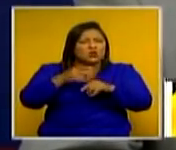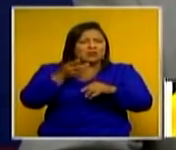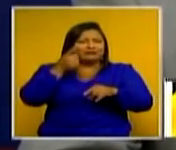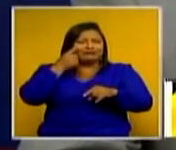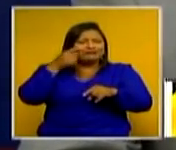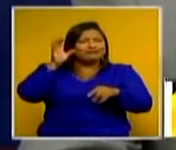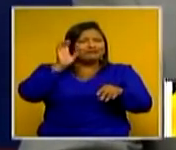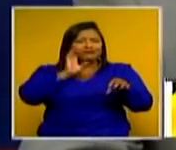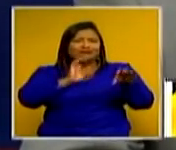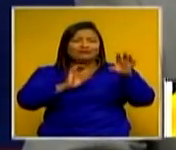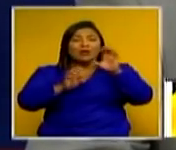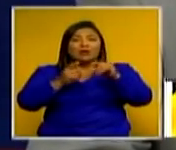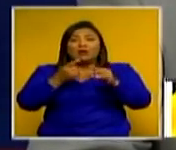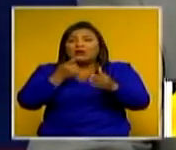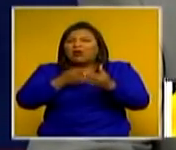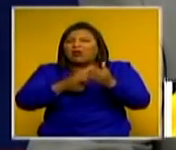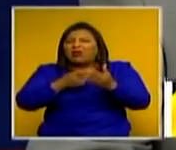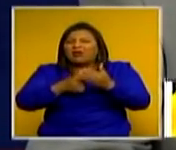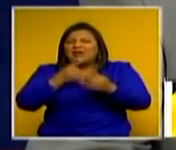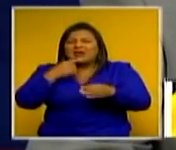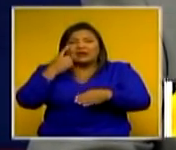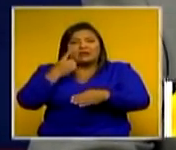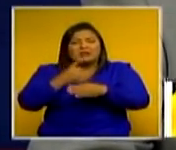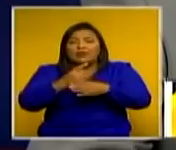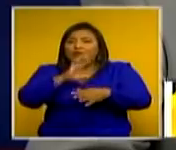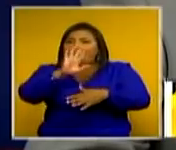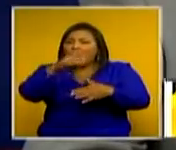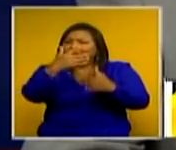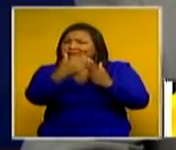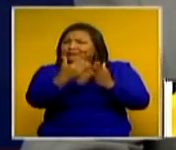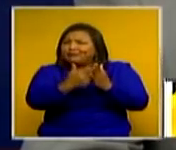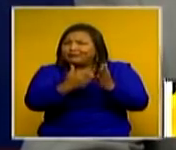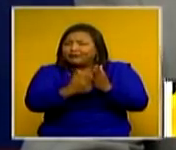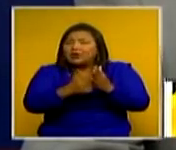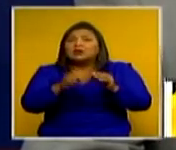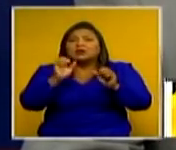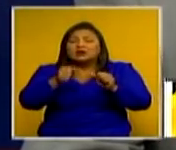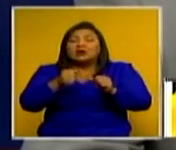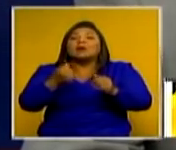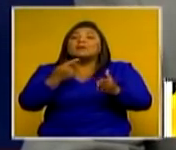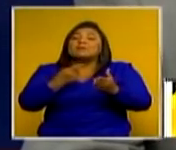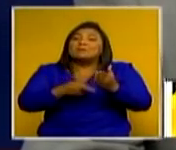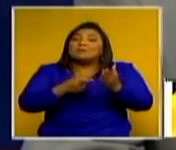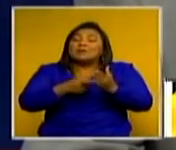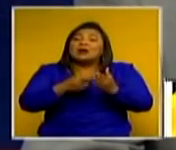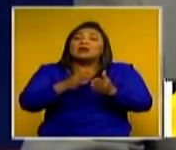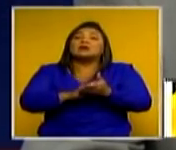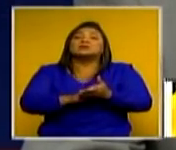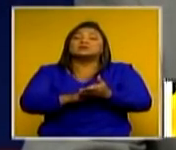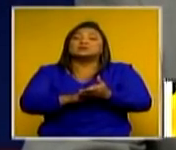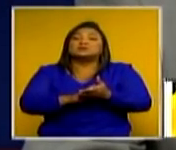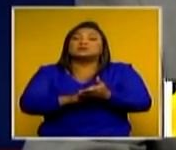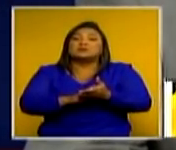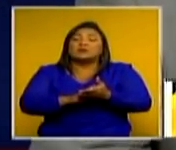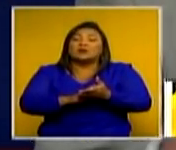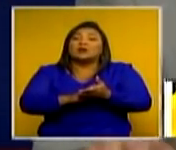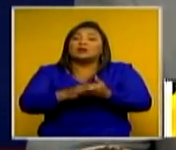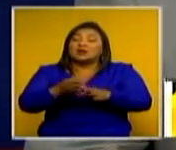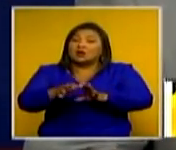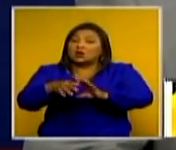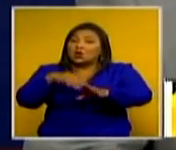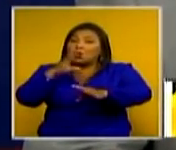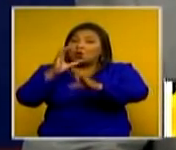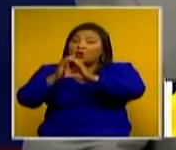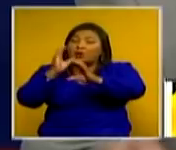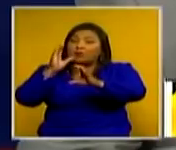la de exigencia de los requisitos para el cruce desde el airbag de esta unidad de transporte